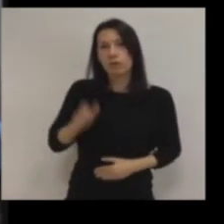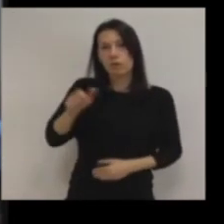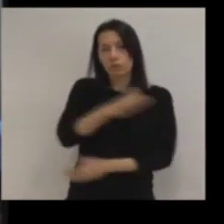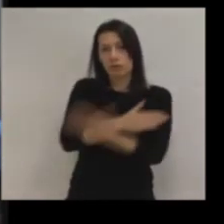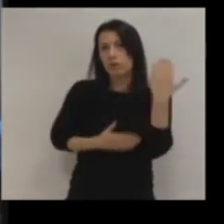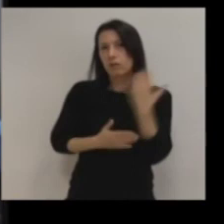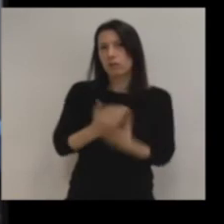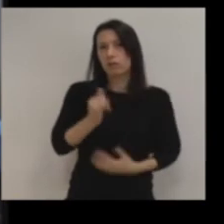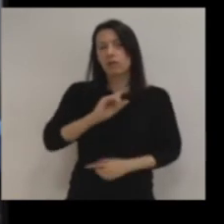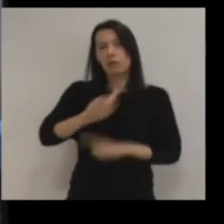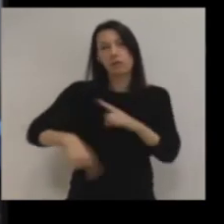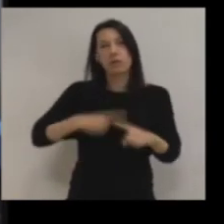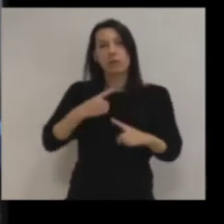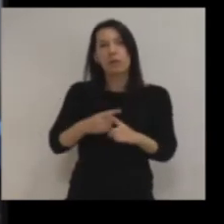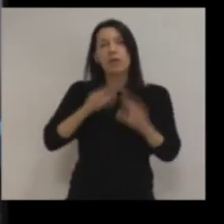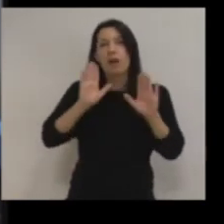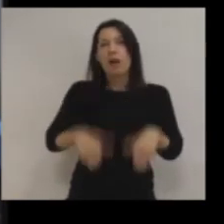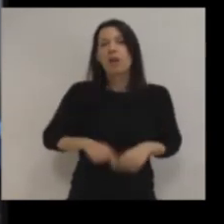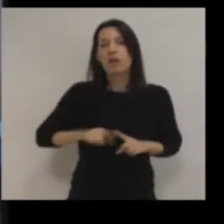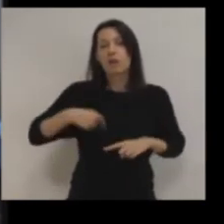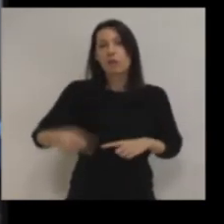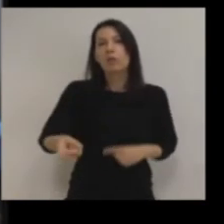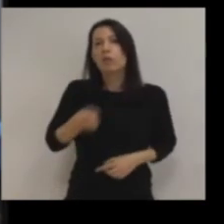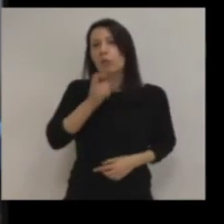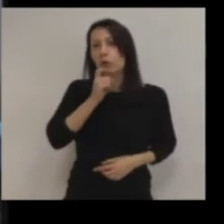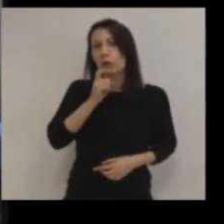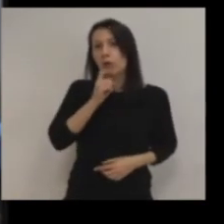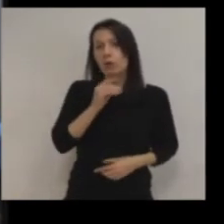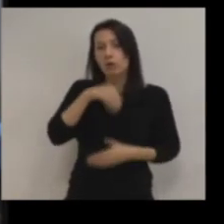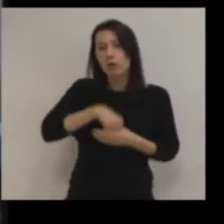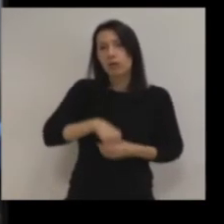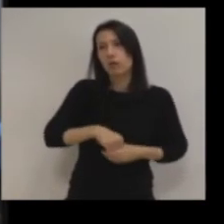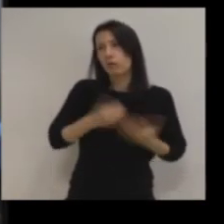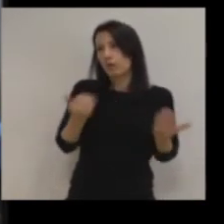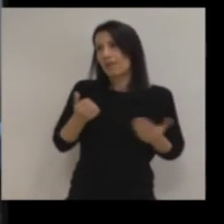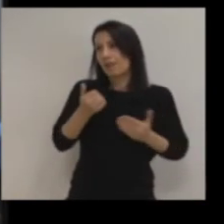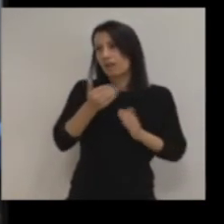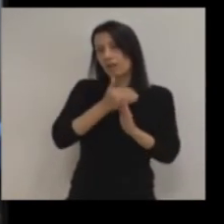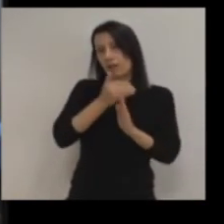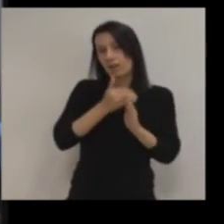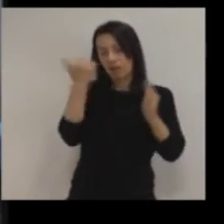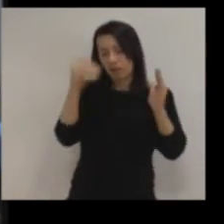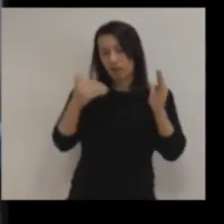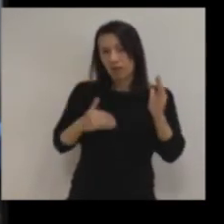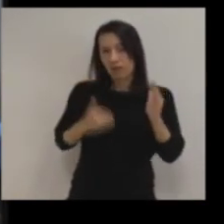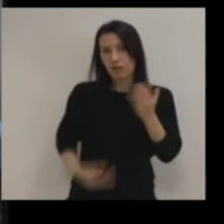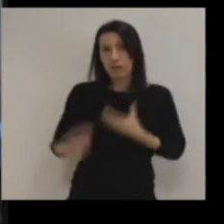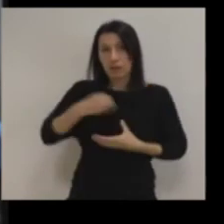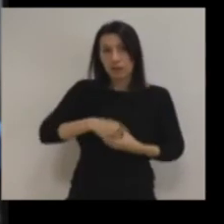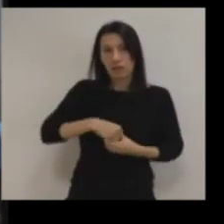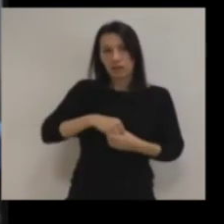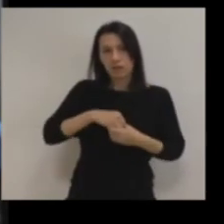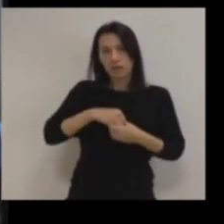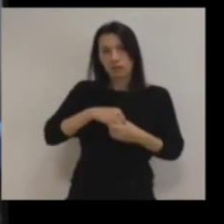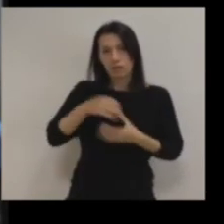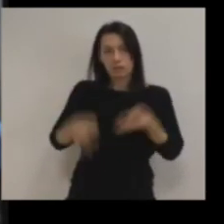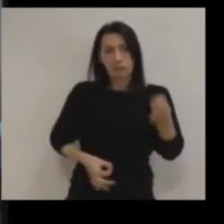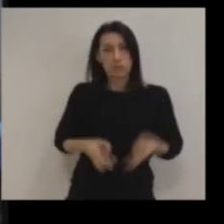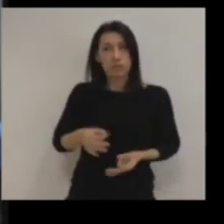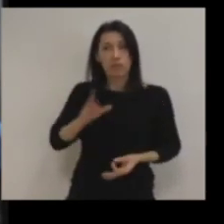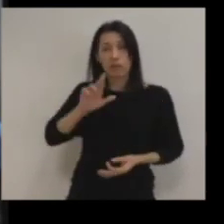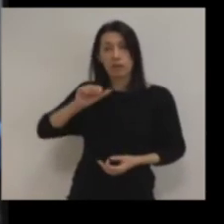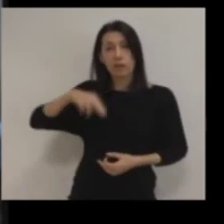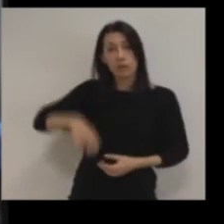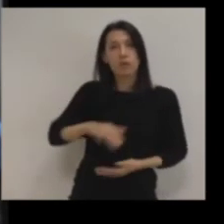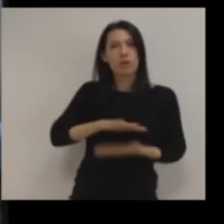Personas con Discapacidad y la repercusión que ha tenido en nuestro ordenamiento interno. Ramón comentaba que efectivamente somos iguales en